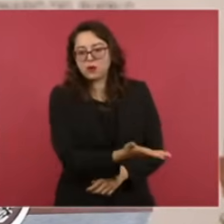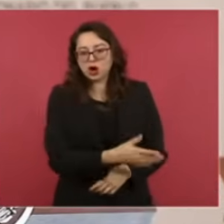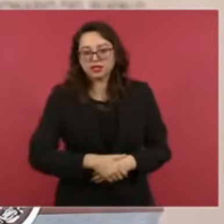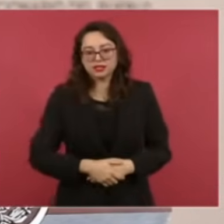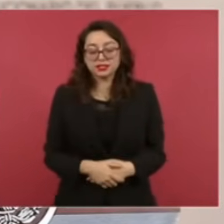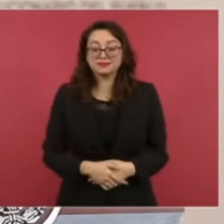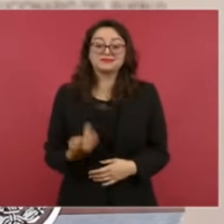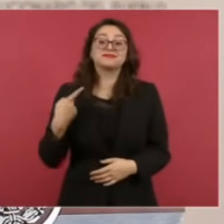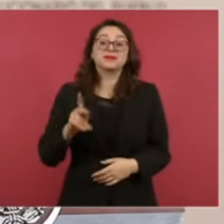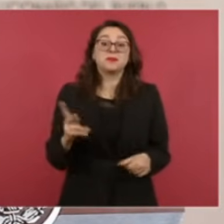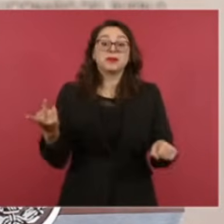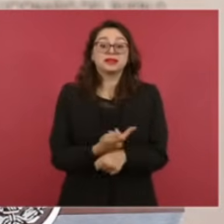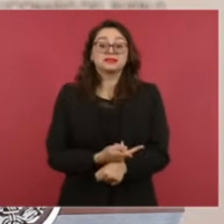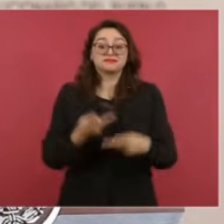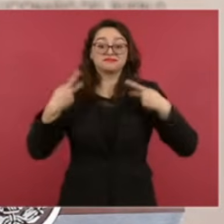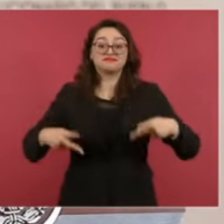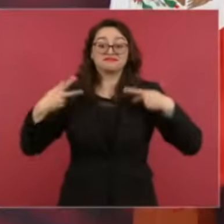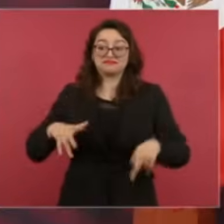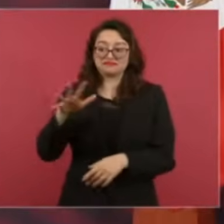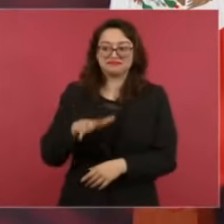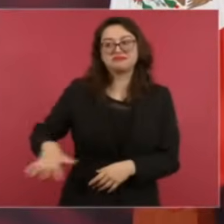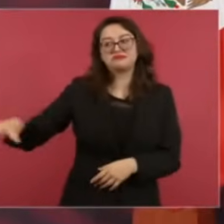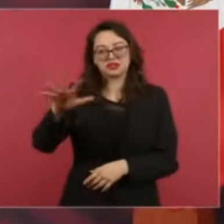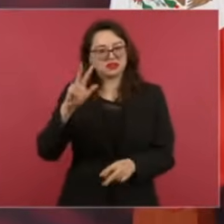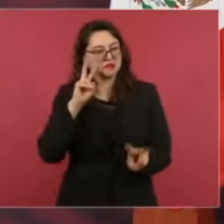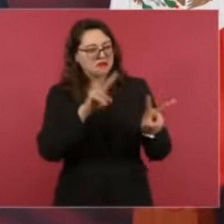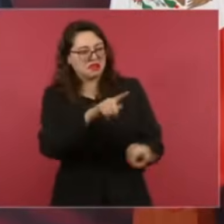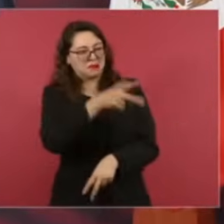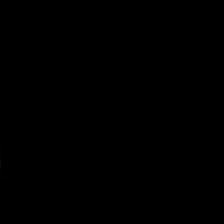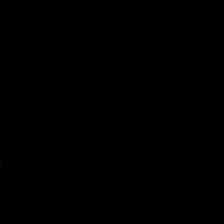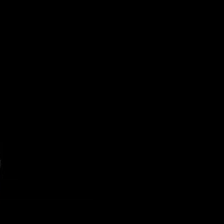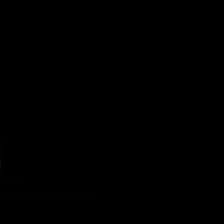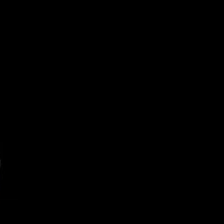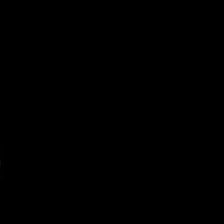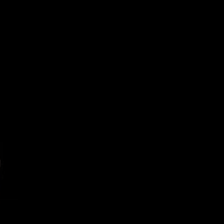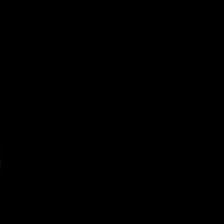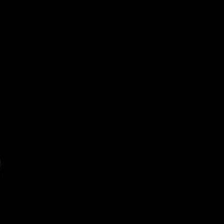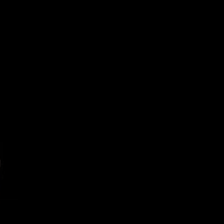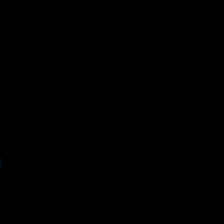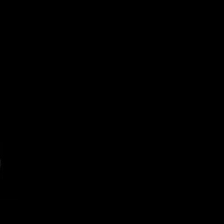de tanta pinche tranza, ¿no? Bueno.